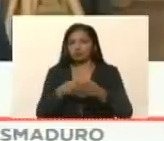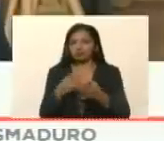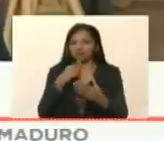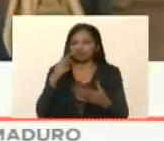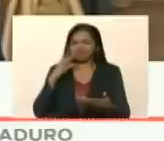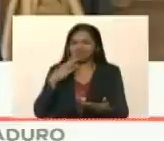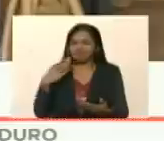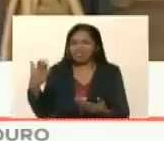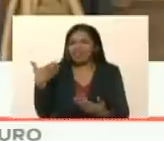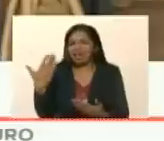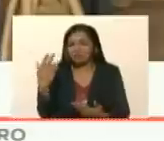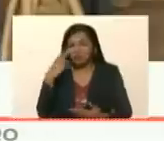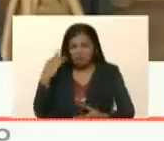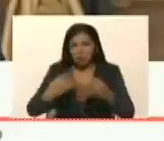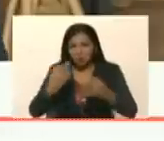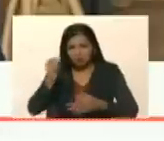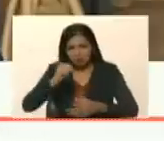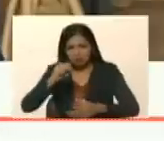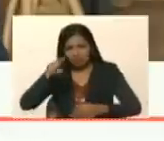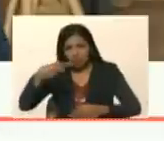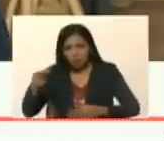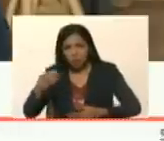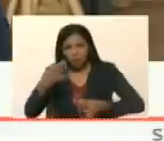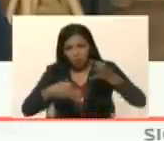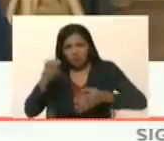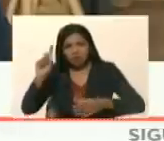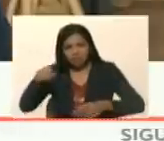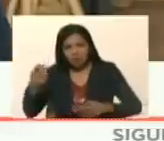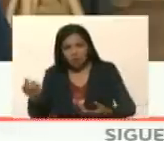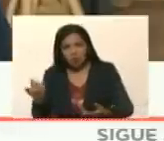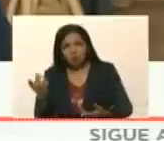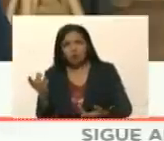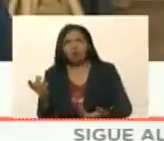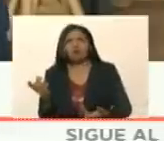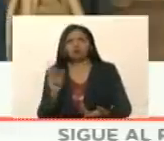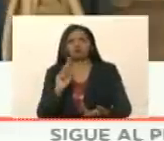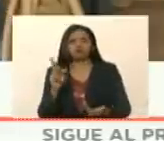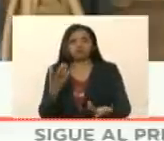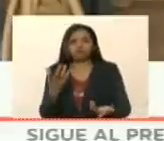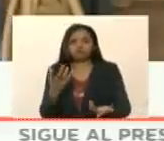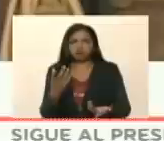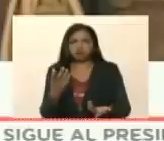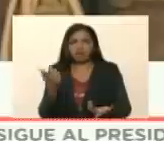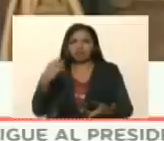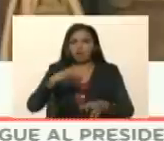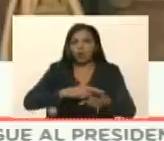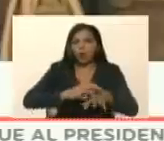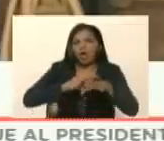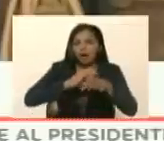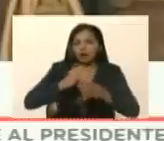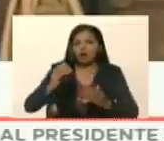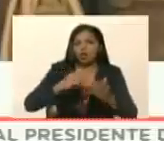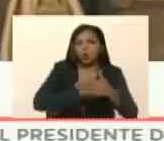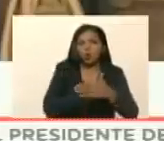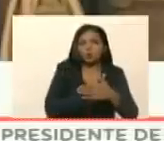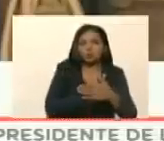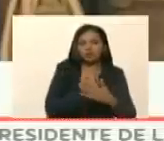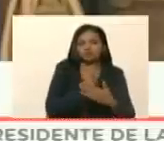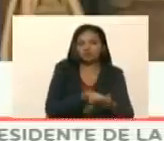eso? ¿Ustedes creen que eso es justo? Díganmelo sinceramente. Tengo la carne, la escondo y que se